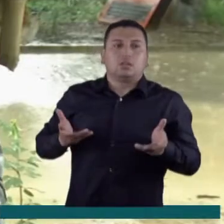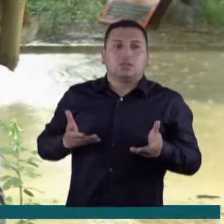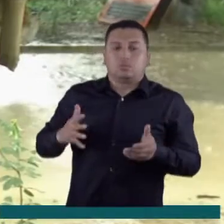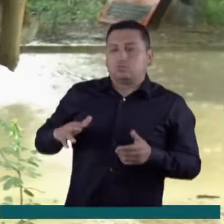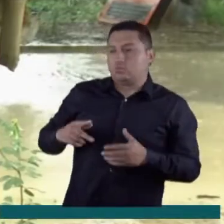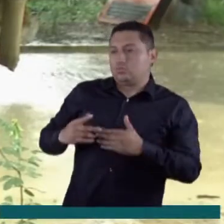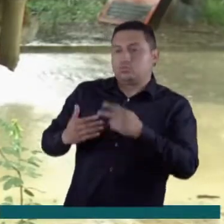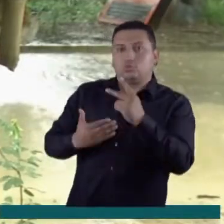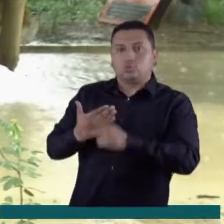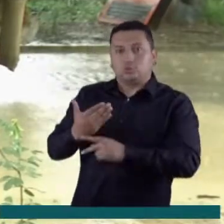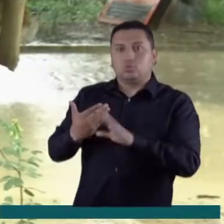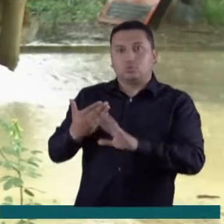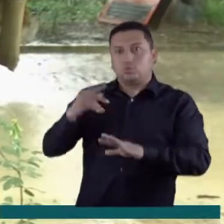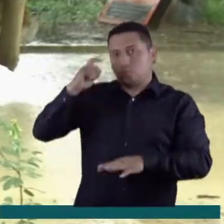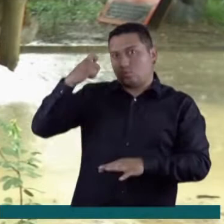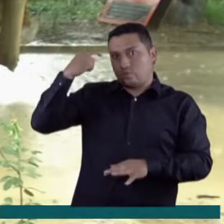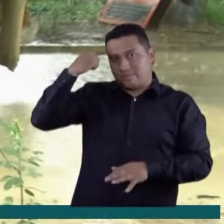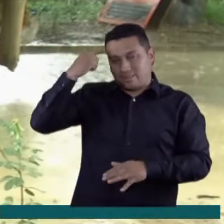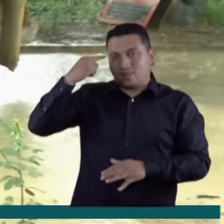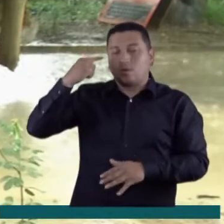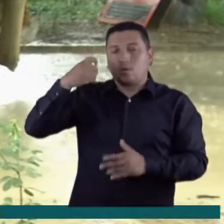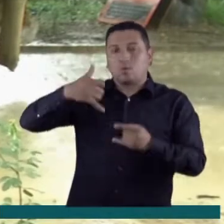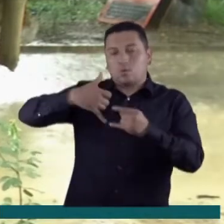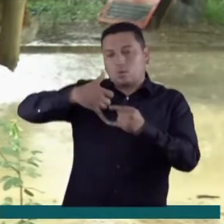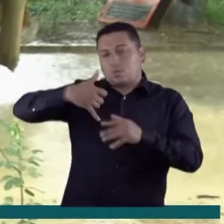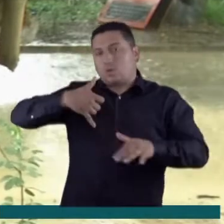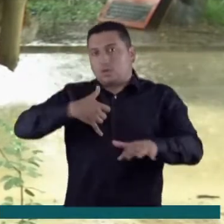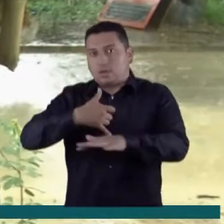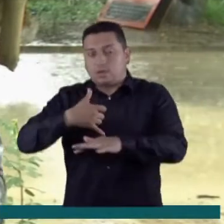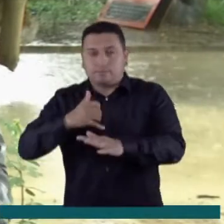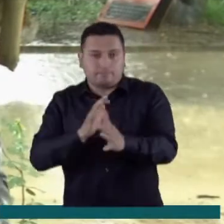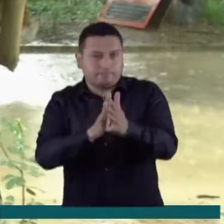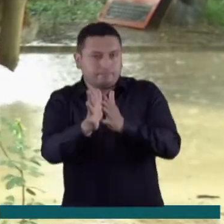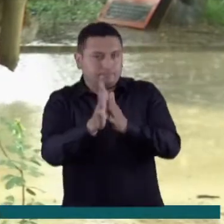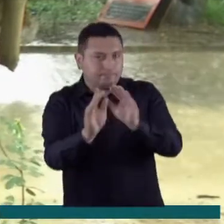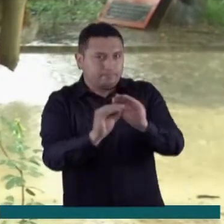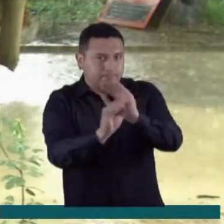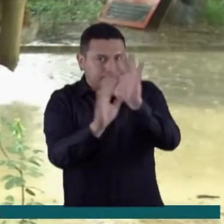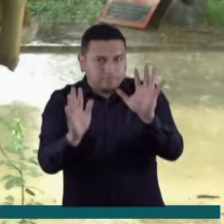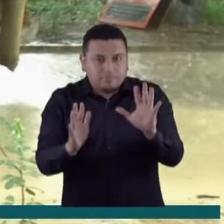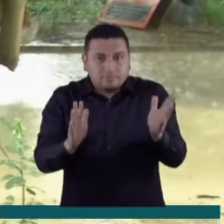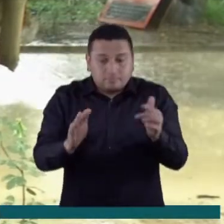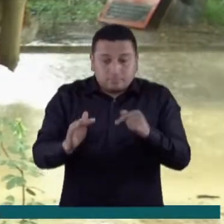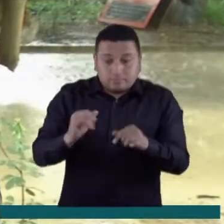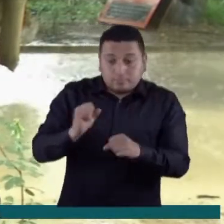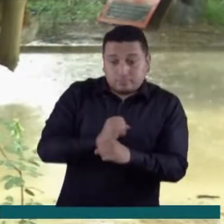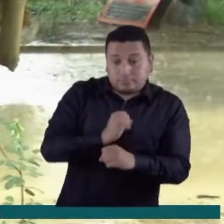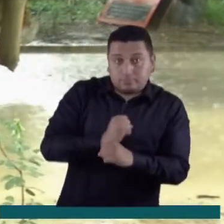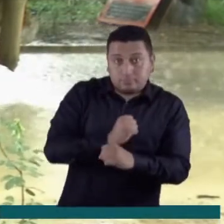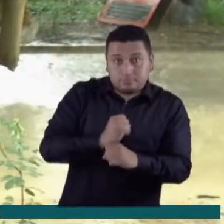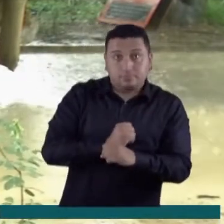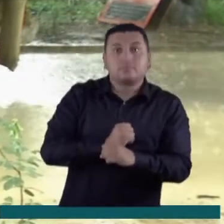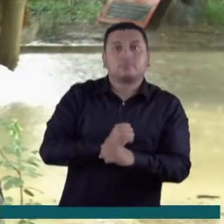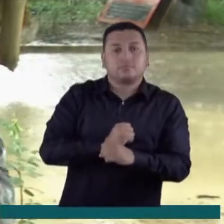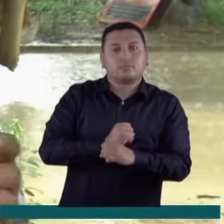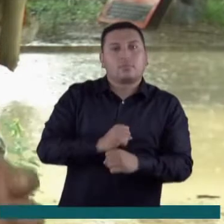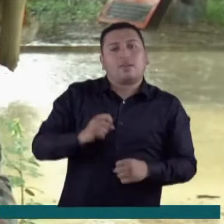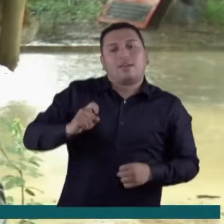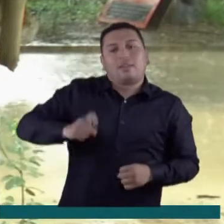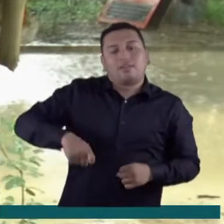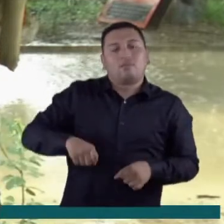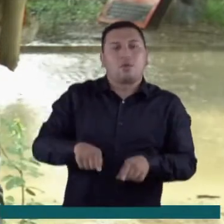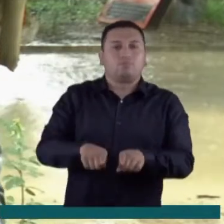inicial es un proyecto que lo adelanta la gobernación del Guainía. Cabe aclarar que esta operación